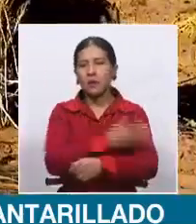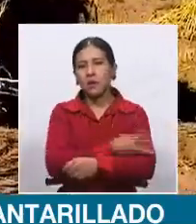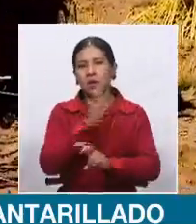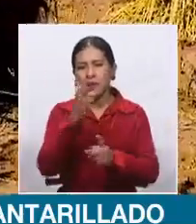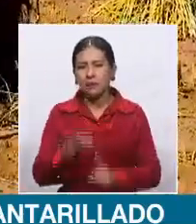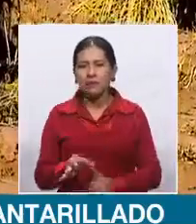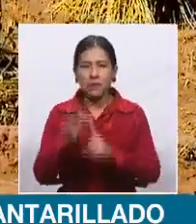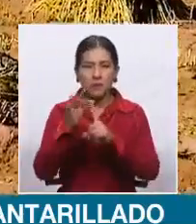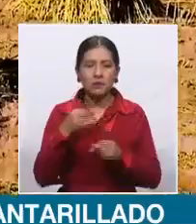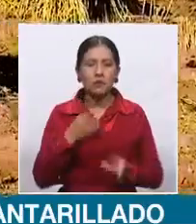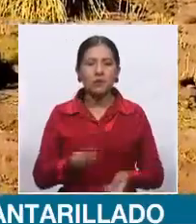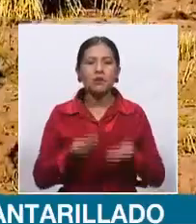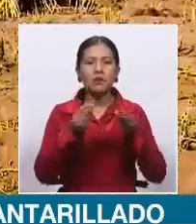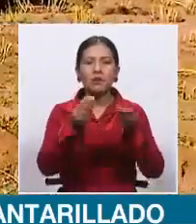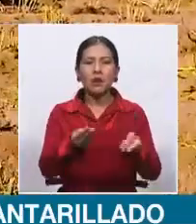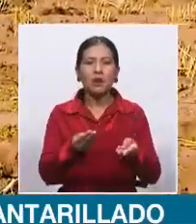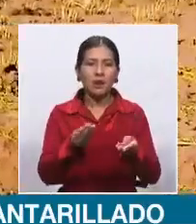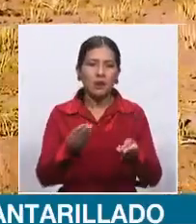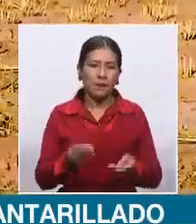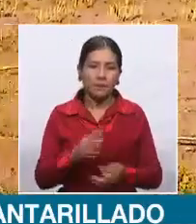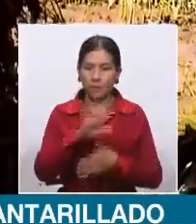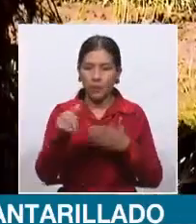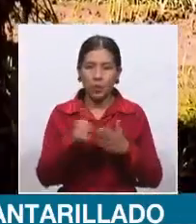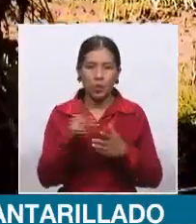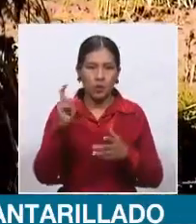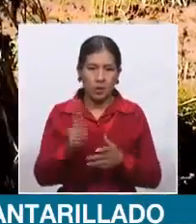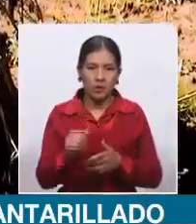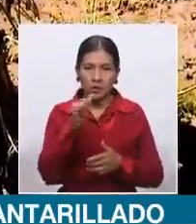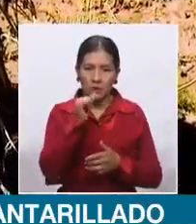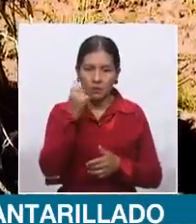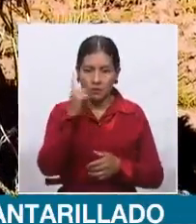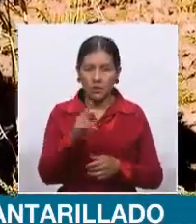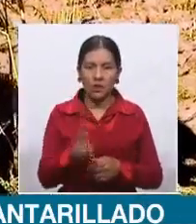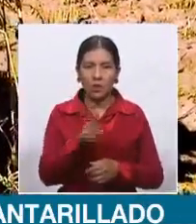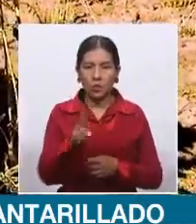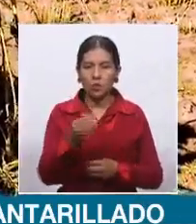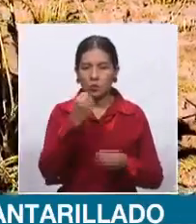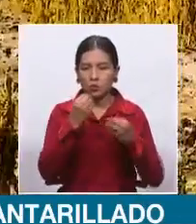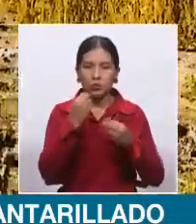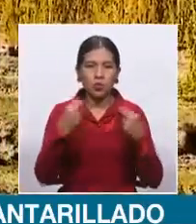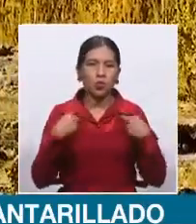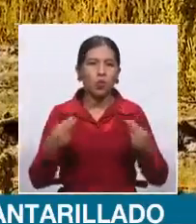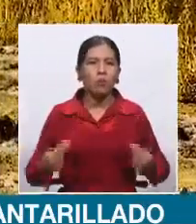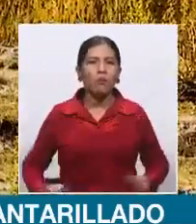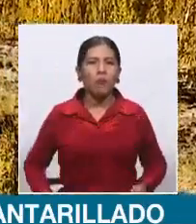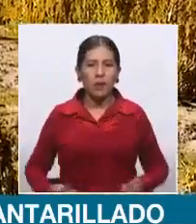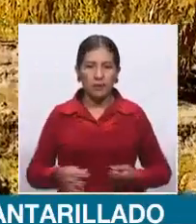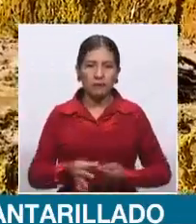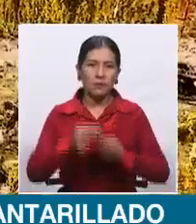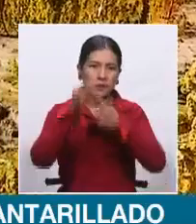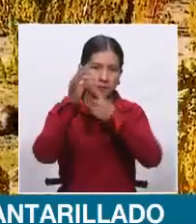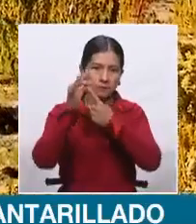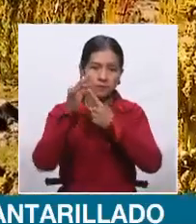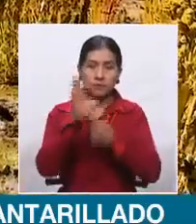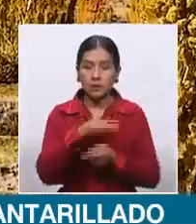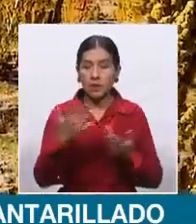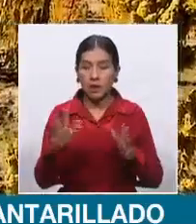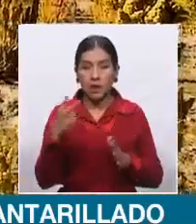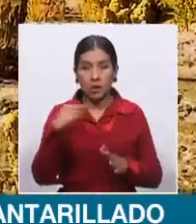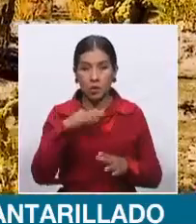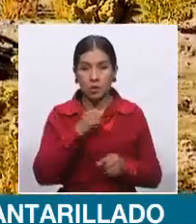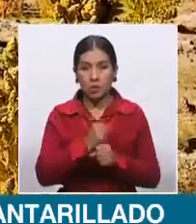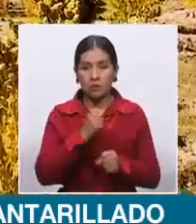dando preferencia al agua, dotación de agua para consumo humano, ¿no? Estamos nosotros realizando actividades